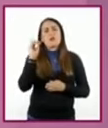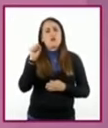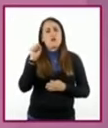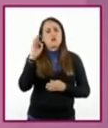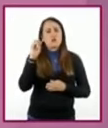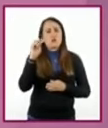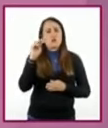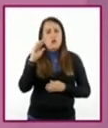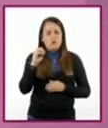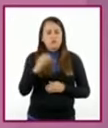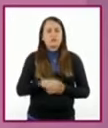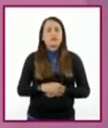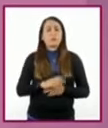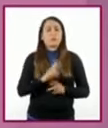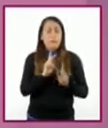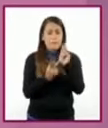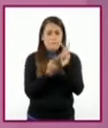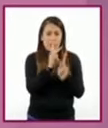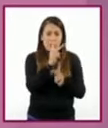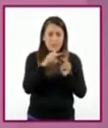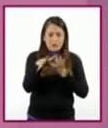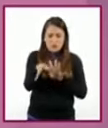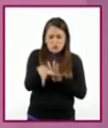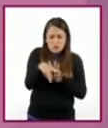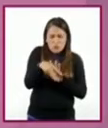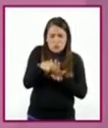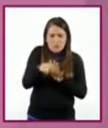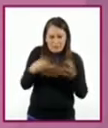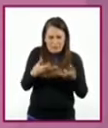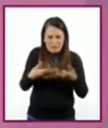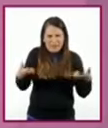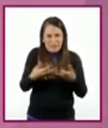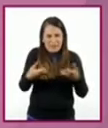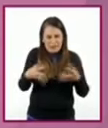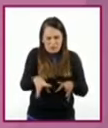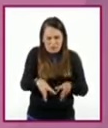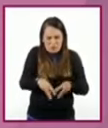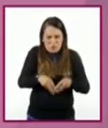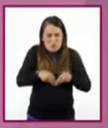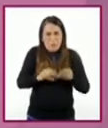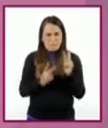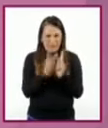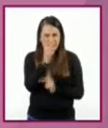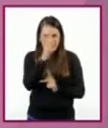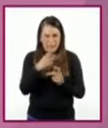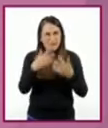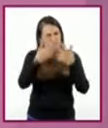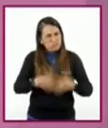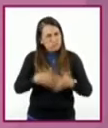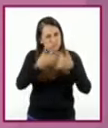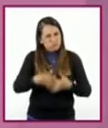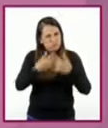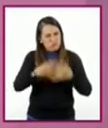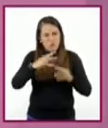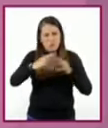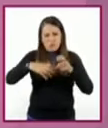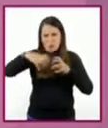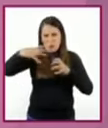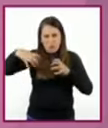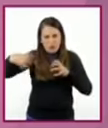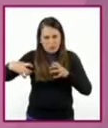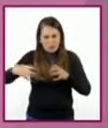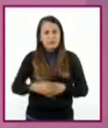Cuando las plantas toman los fosfatos del suelo, los metabolizan para fabricar sus biomoléculas. Y